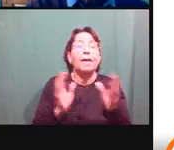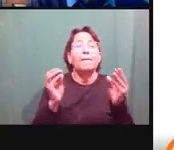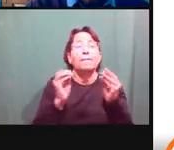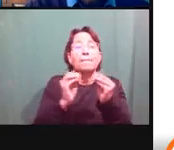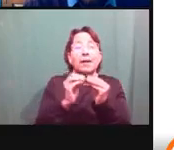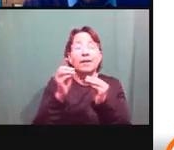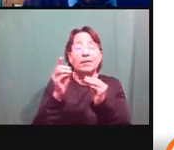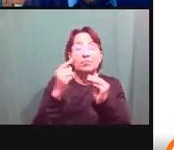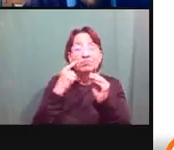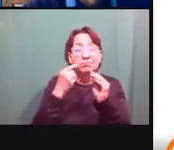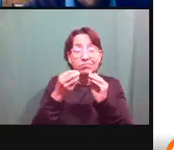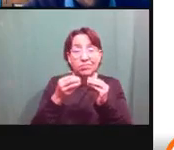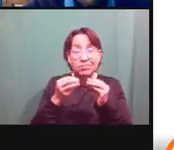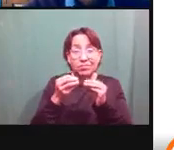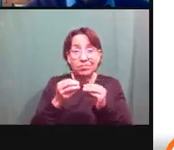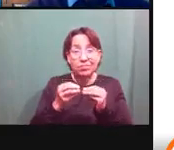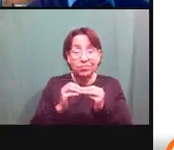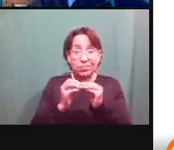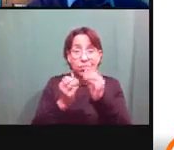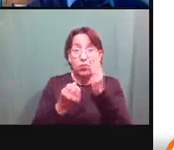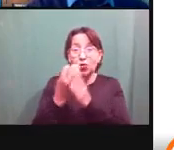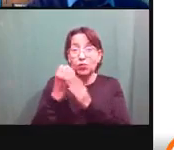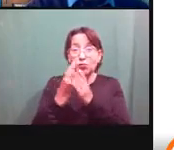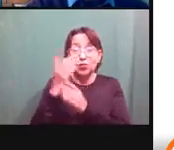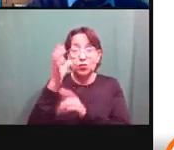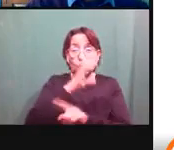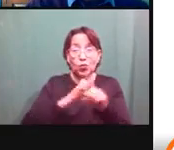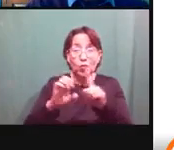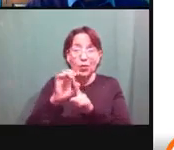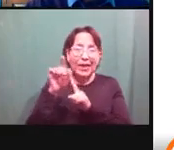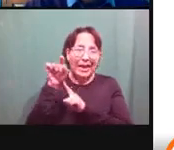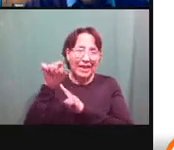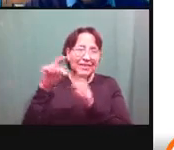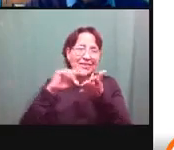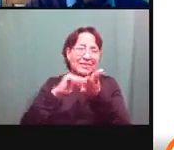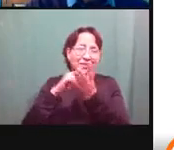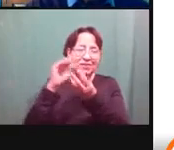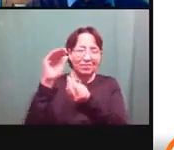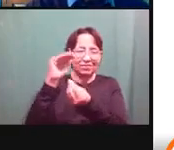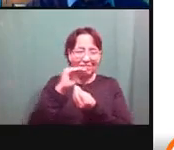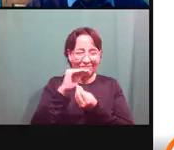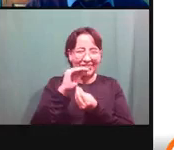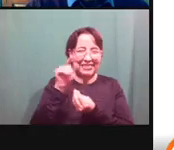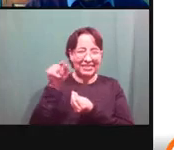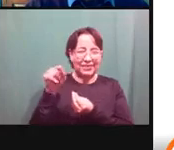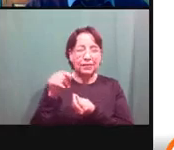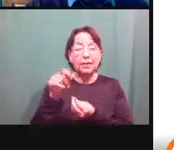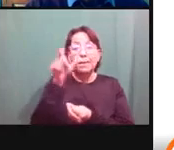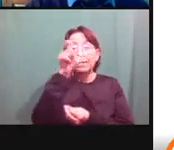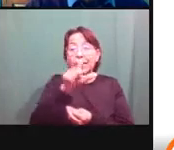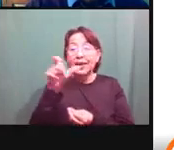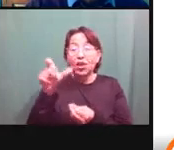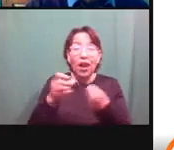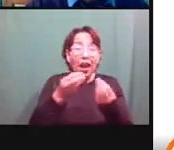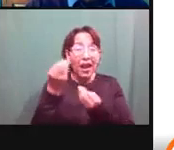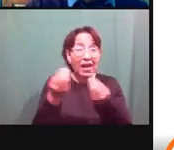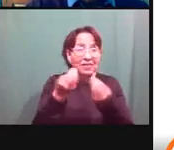cultural constituirá lo que es, llamamos, el patrimonio cultural. Es decir, toda acción humana está